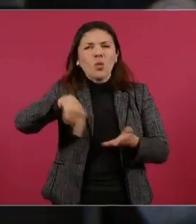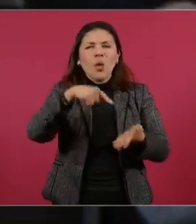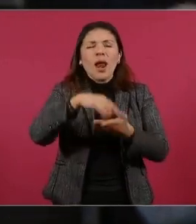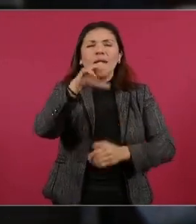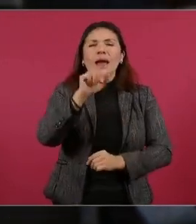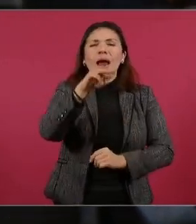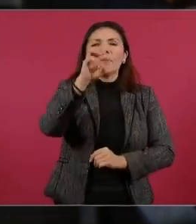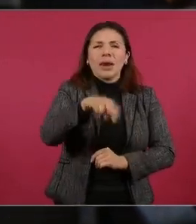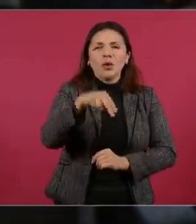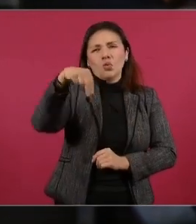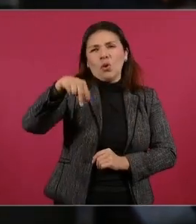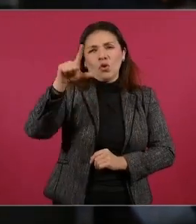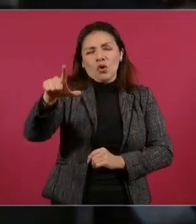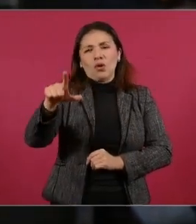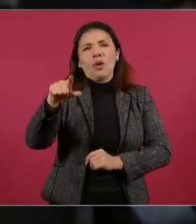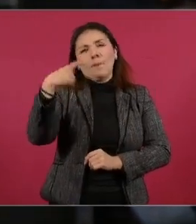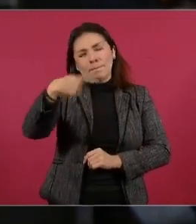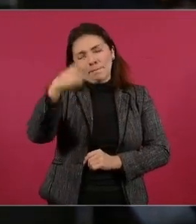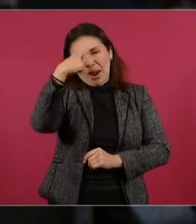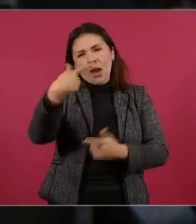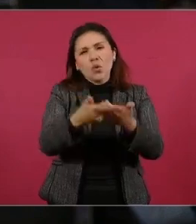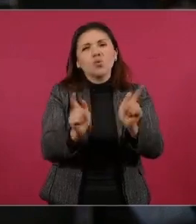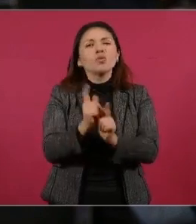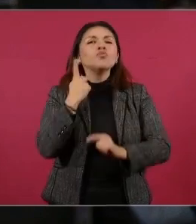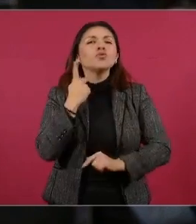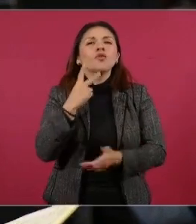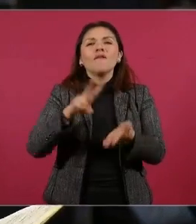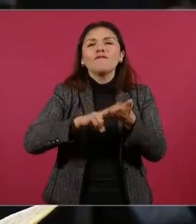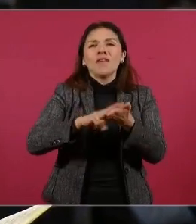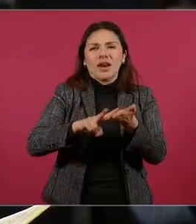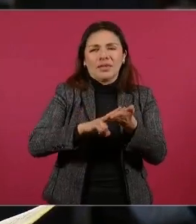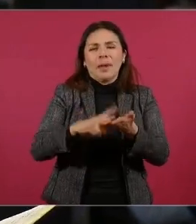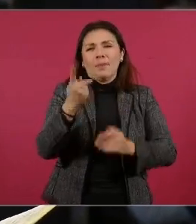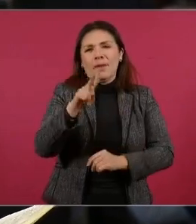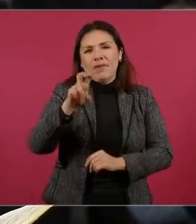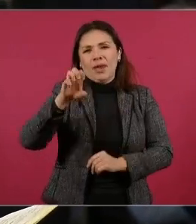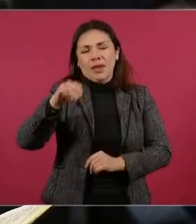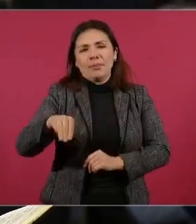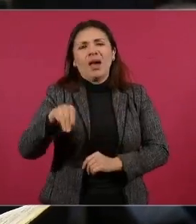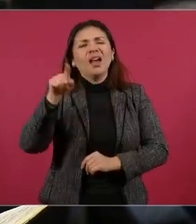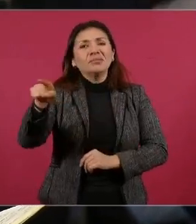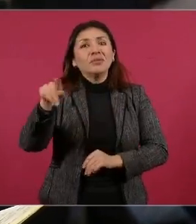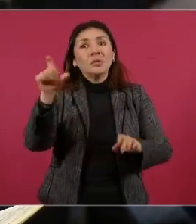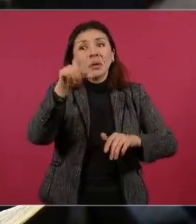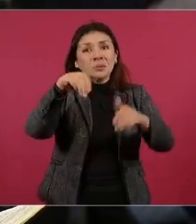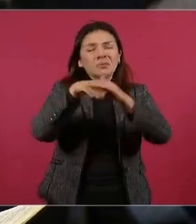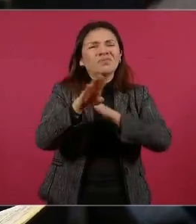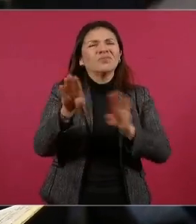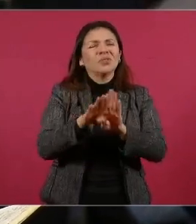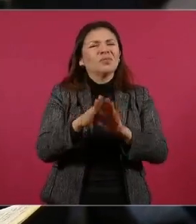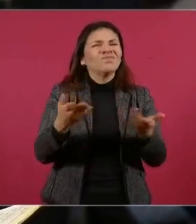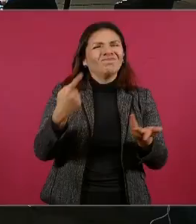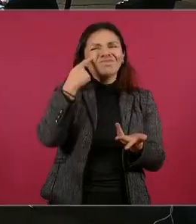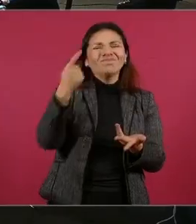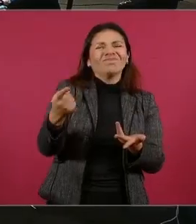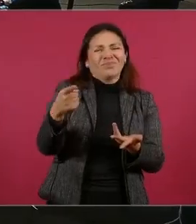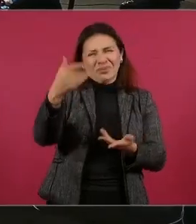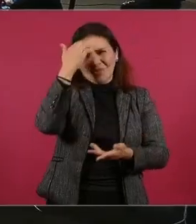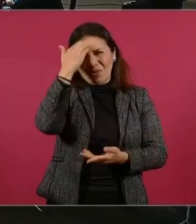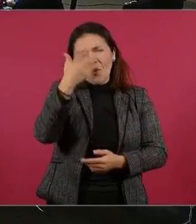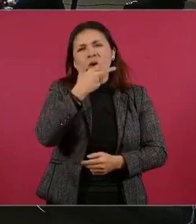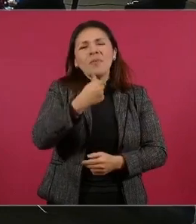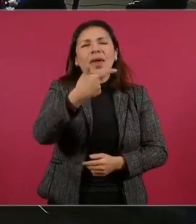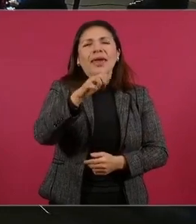eh al partido verde ecologista pues su entrada deja mucho que desear e como todos sabemos Gerardo de la